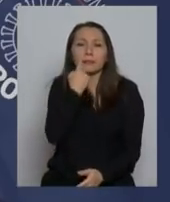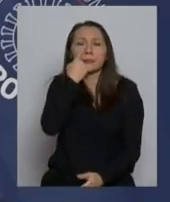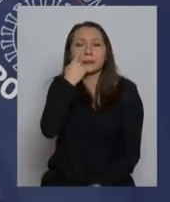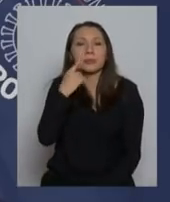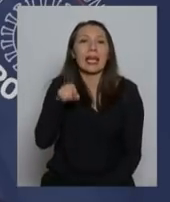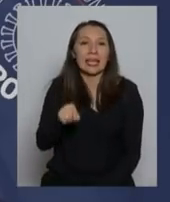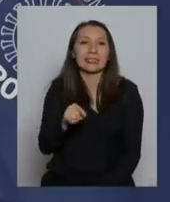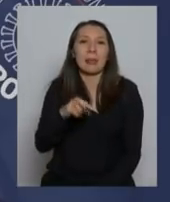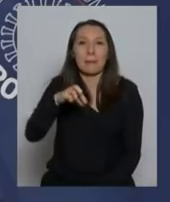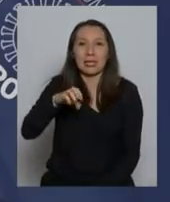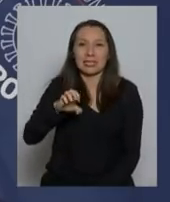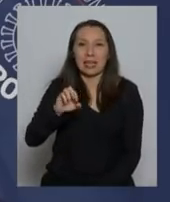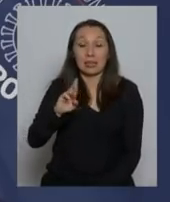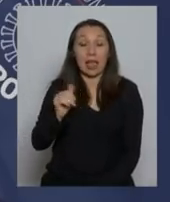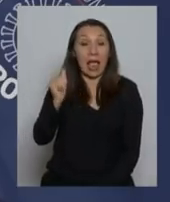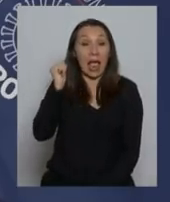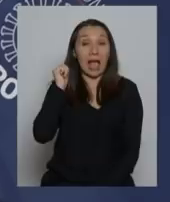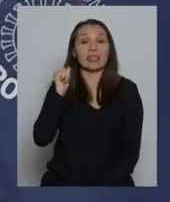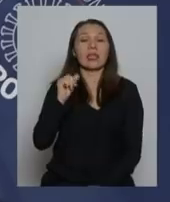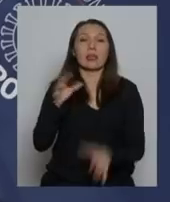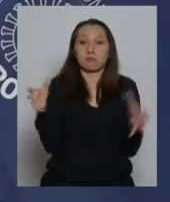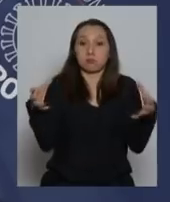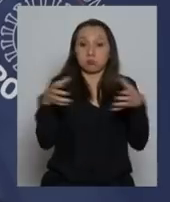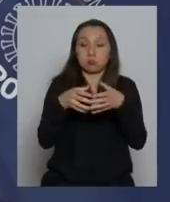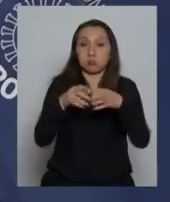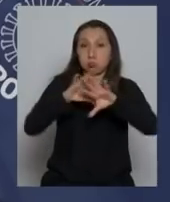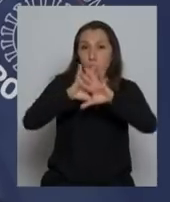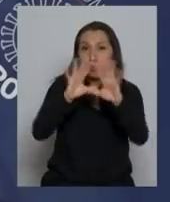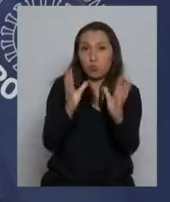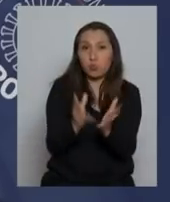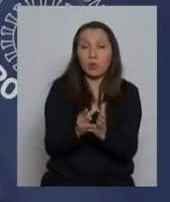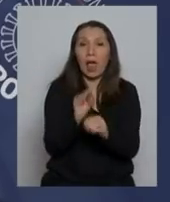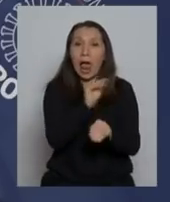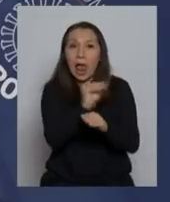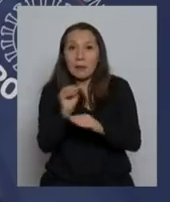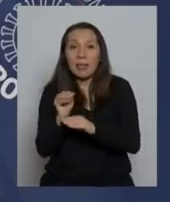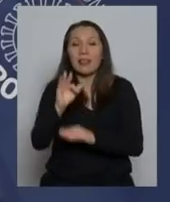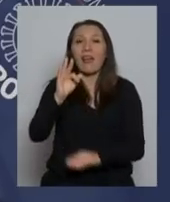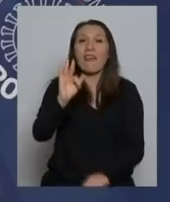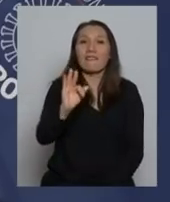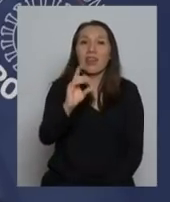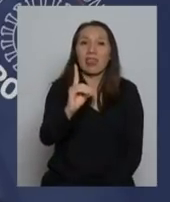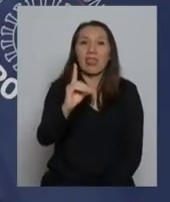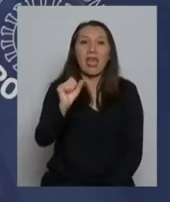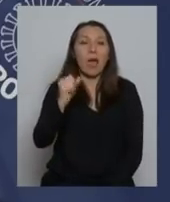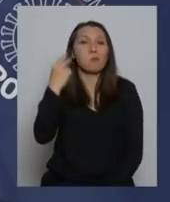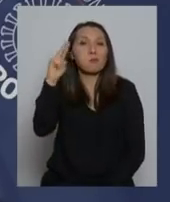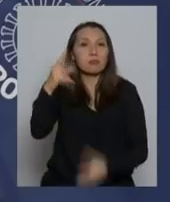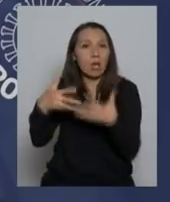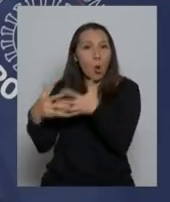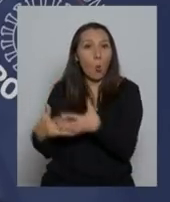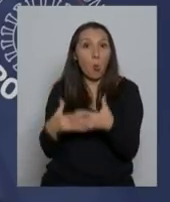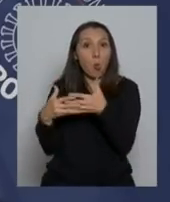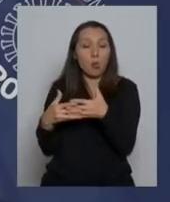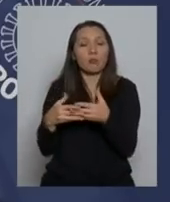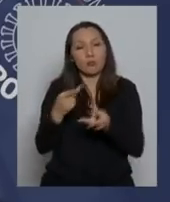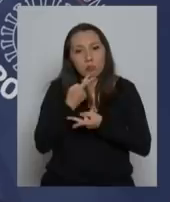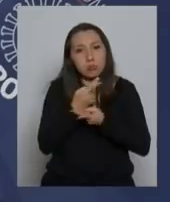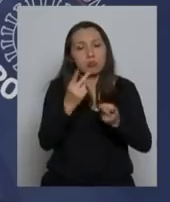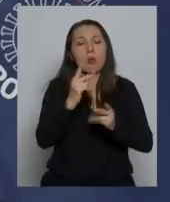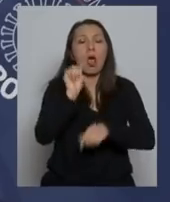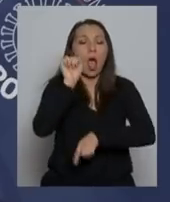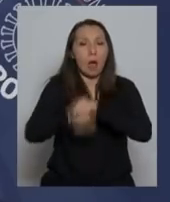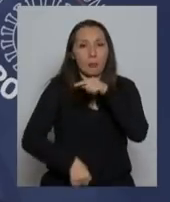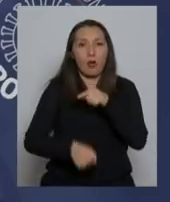FDA, el día recién de ayer, la Agencia de Alimentos y Medicamentos de Estados Unidos dio la